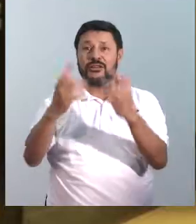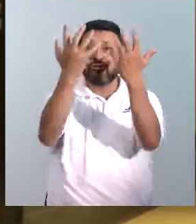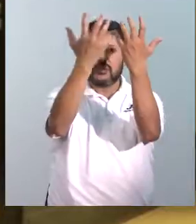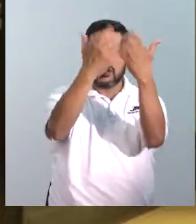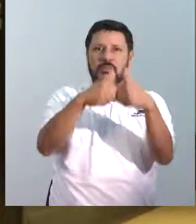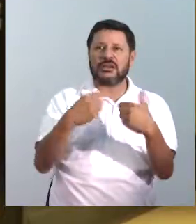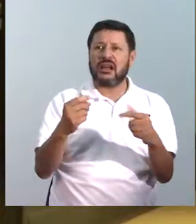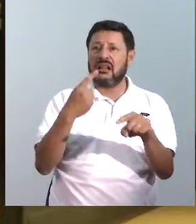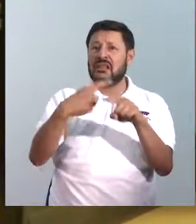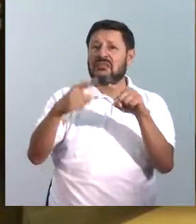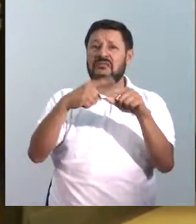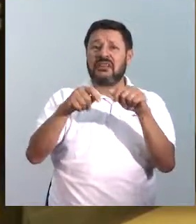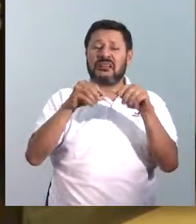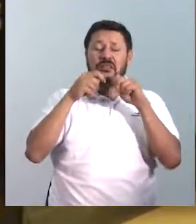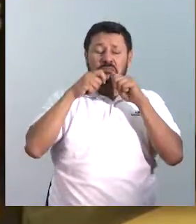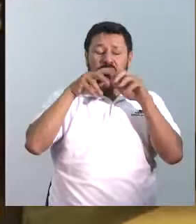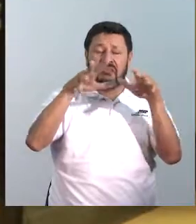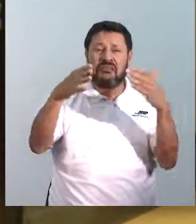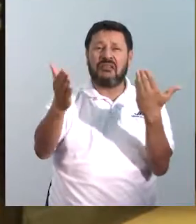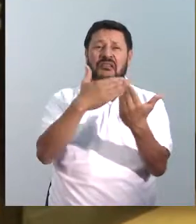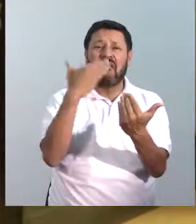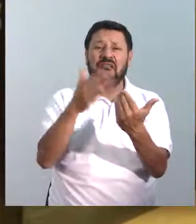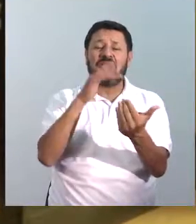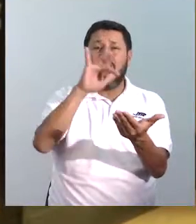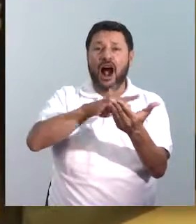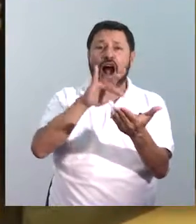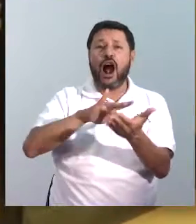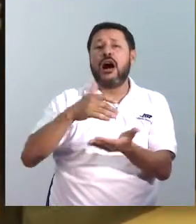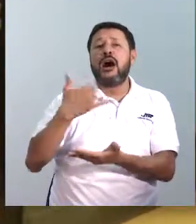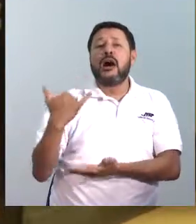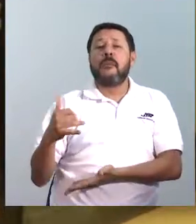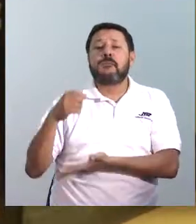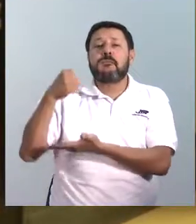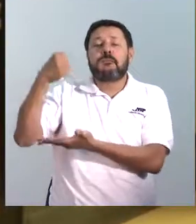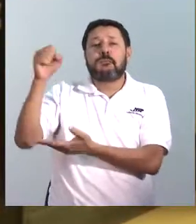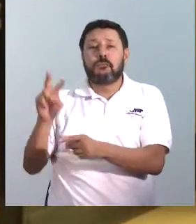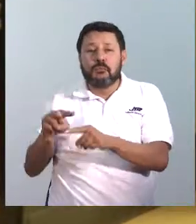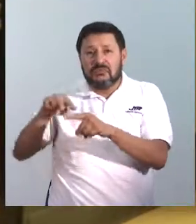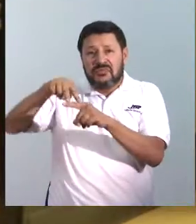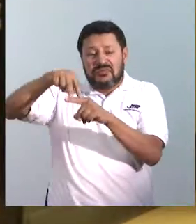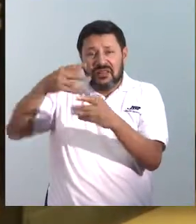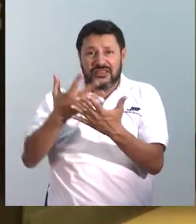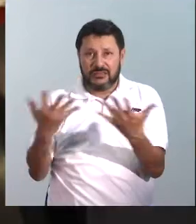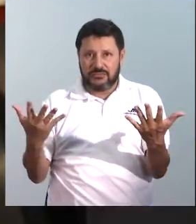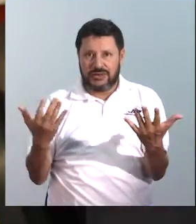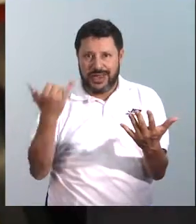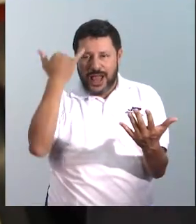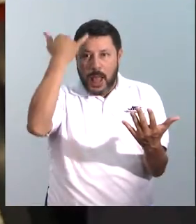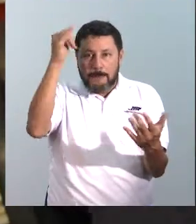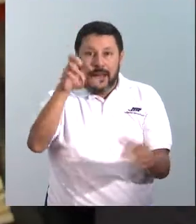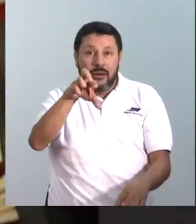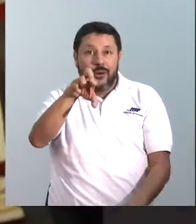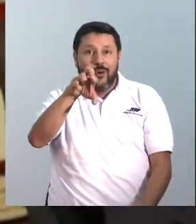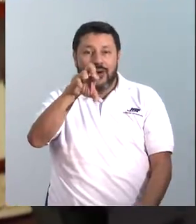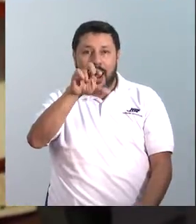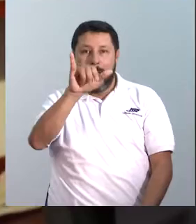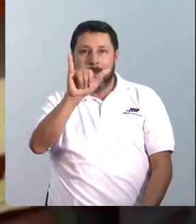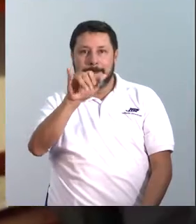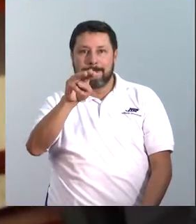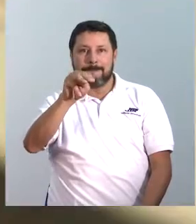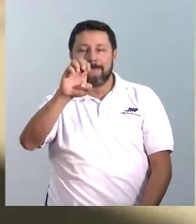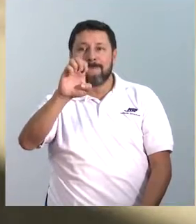a convocatorias, tiene acceso a recursos, tiene acceso a información de primera línea. Una